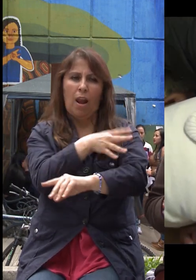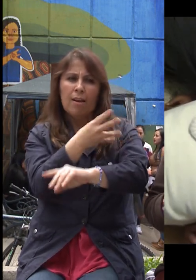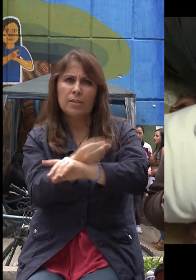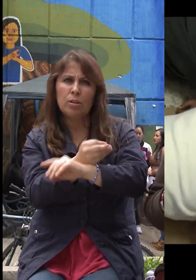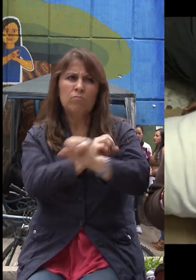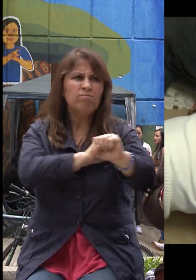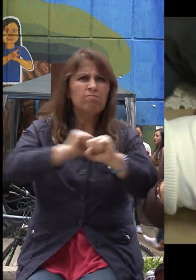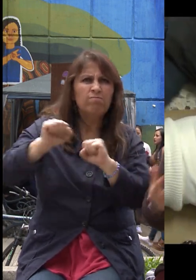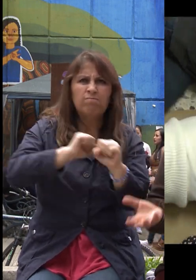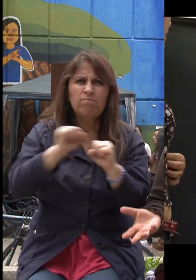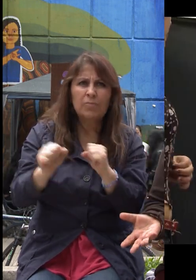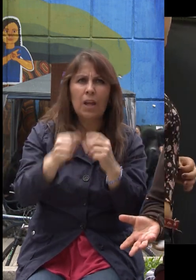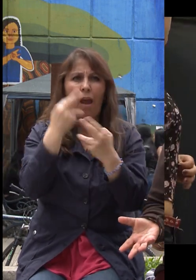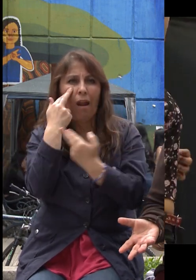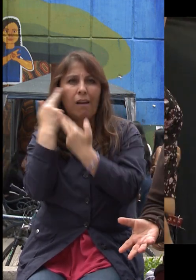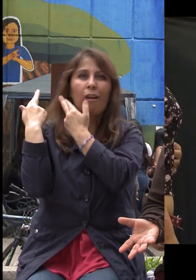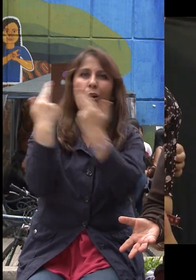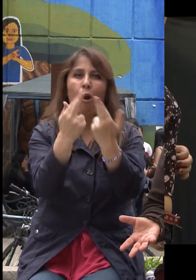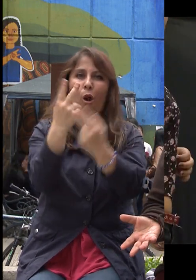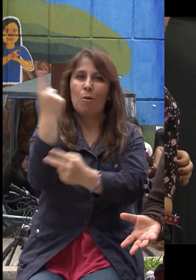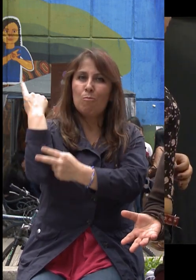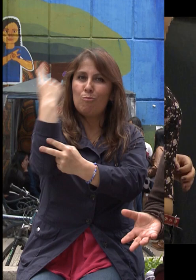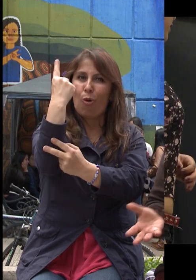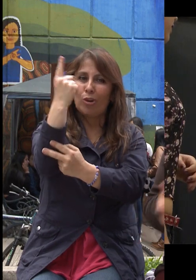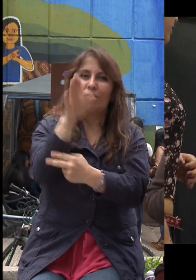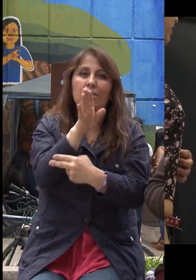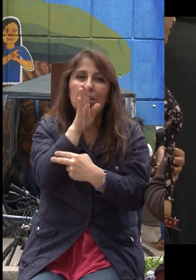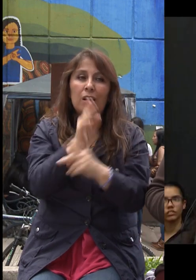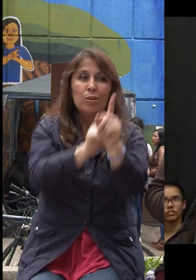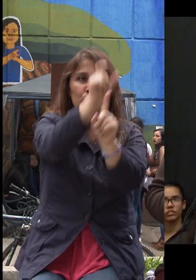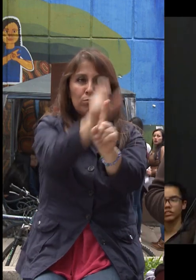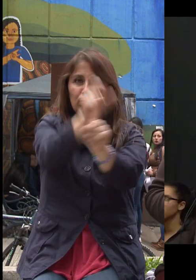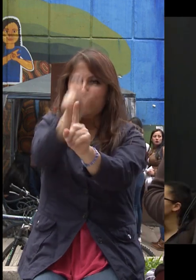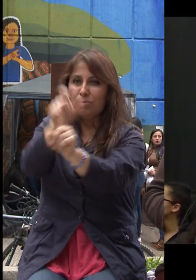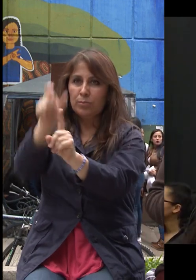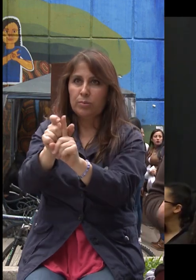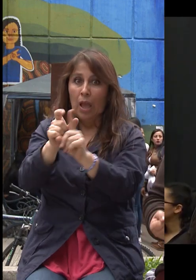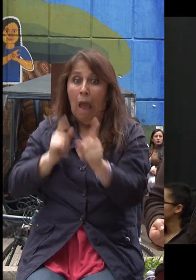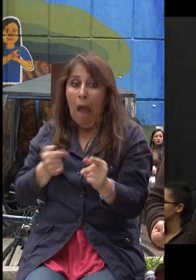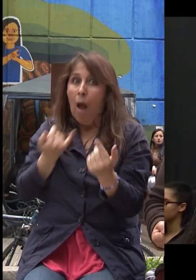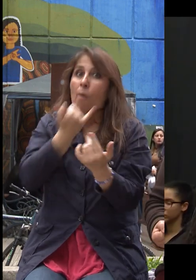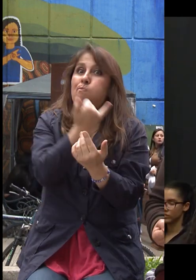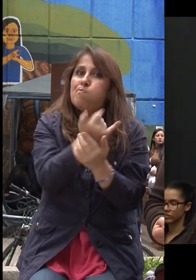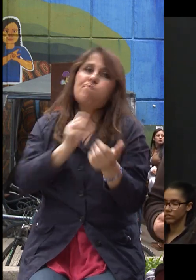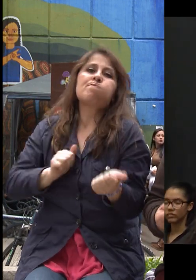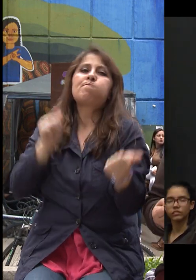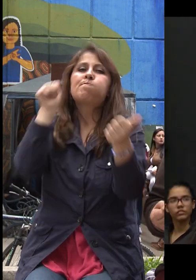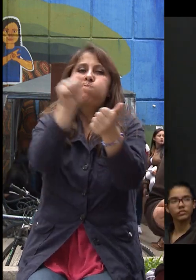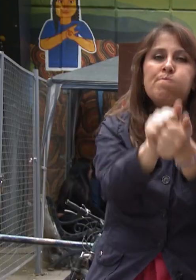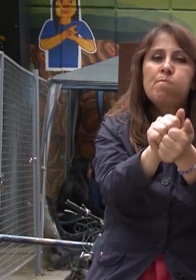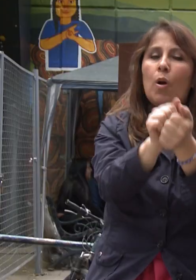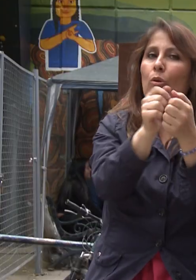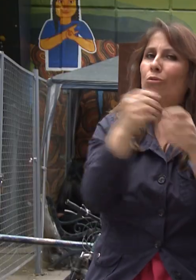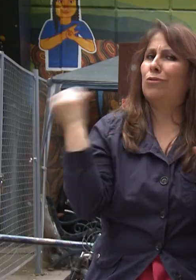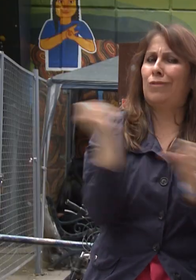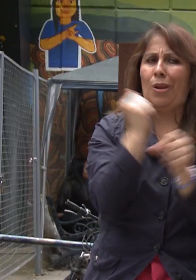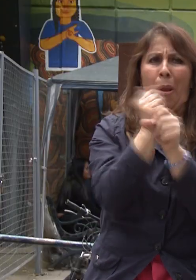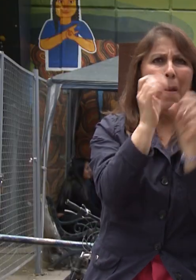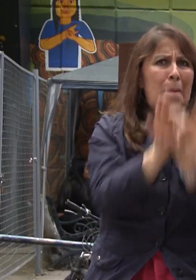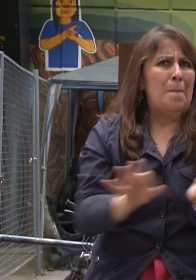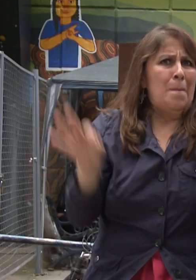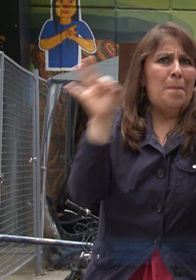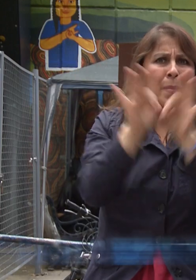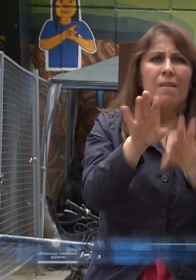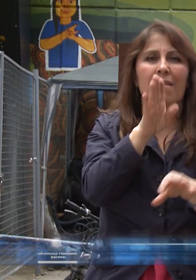términos del reconocimiento político de los sujetos, y ahí el educador especial tiene un campo de acción muy